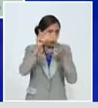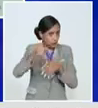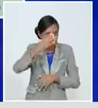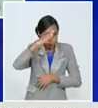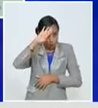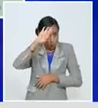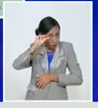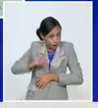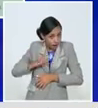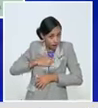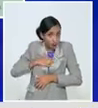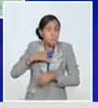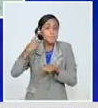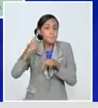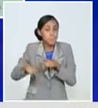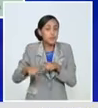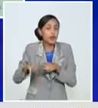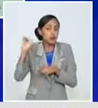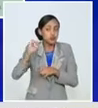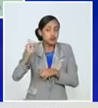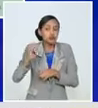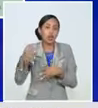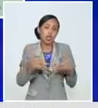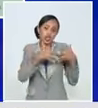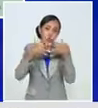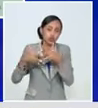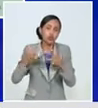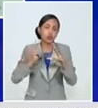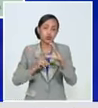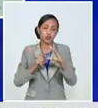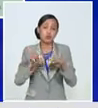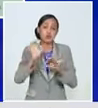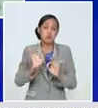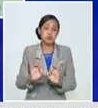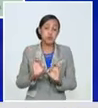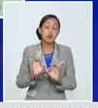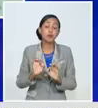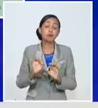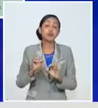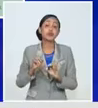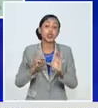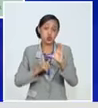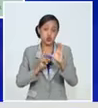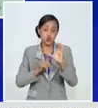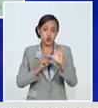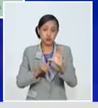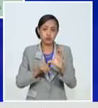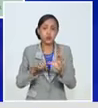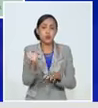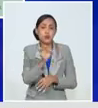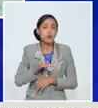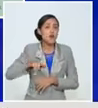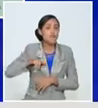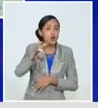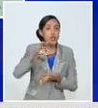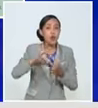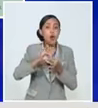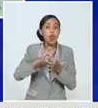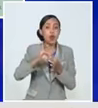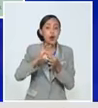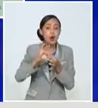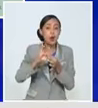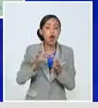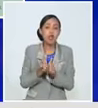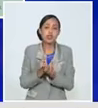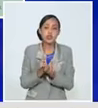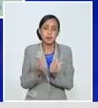se corresponden con los municipios de Boyeros, Guanabacoa y San Miguel del Padrón.